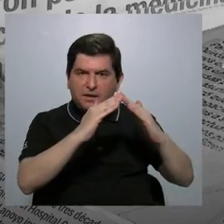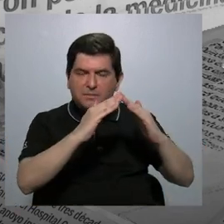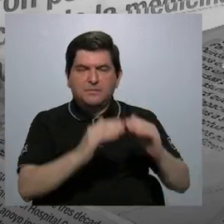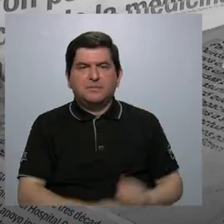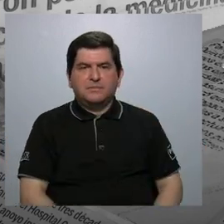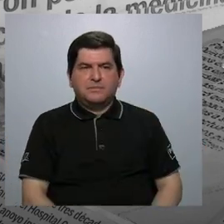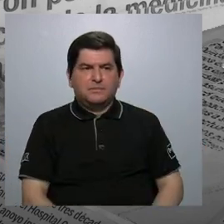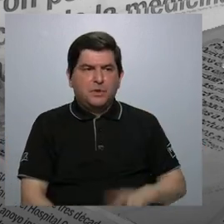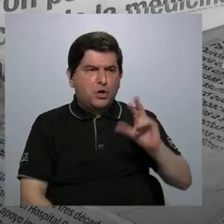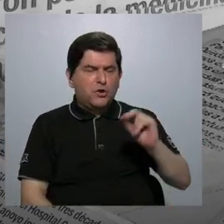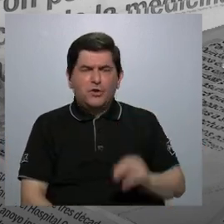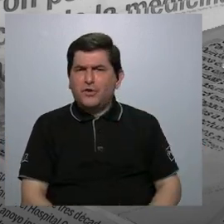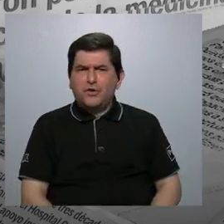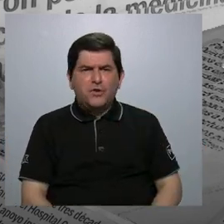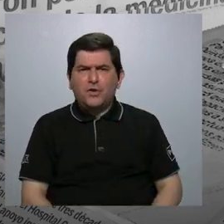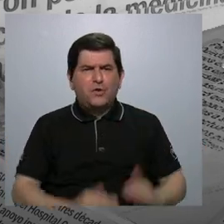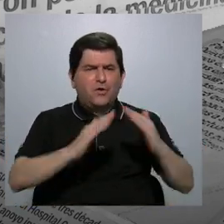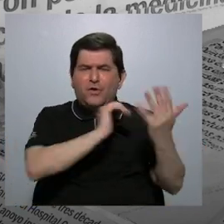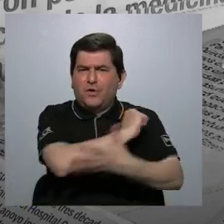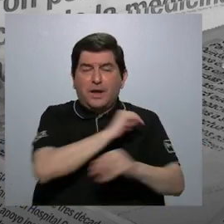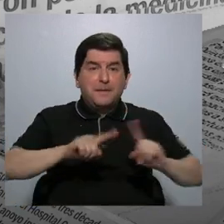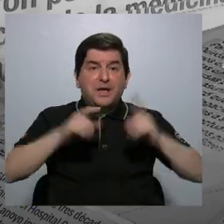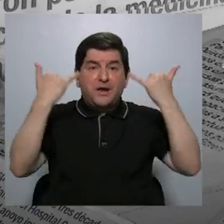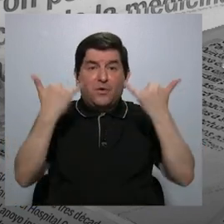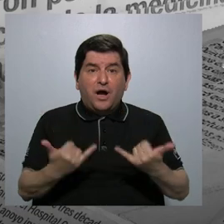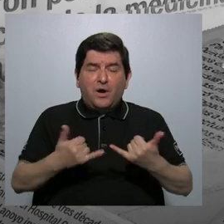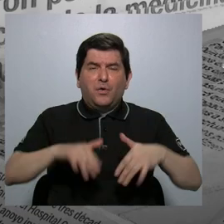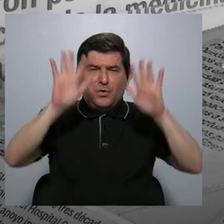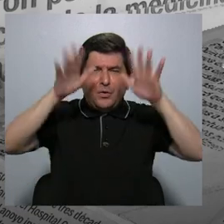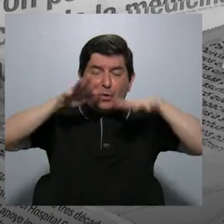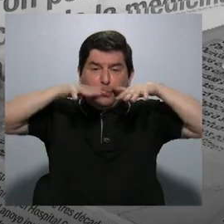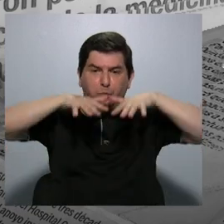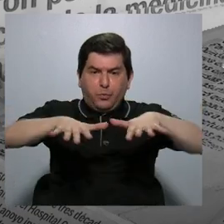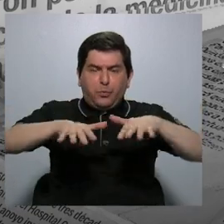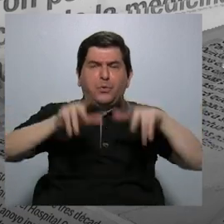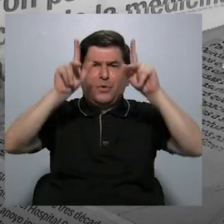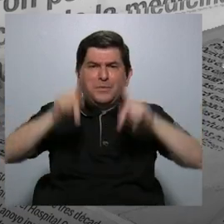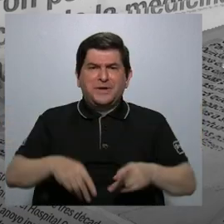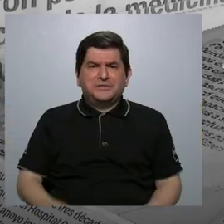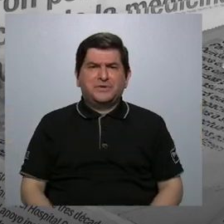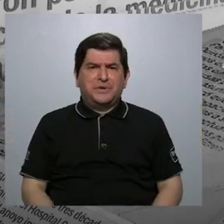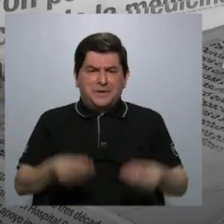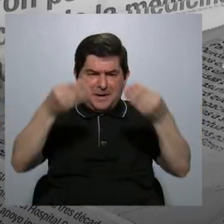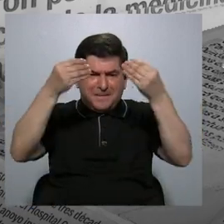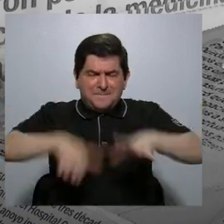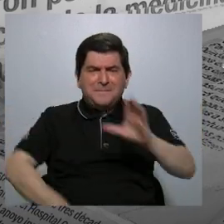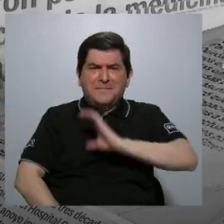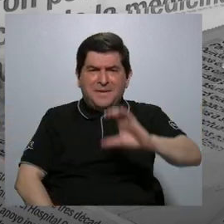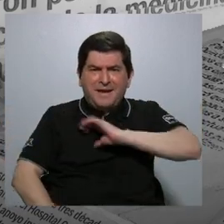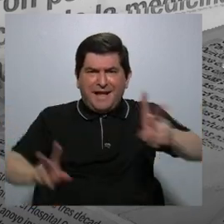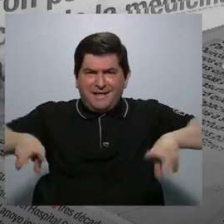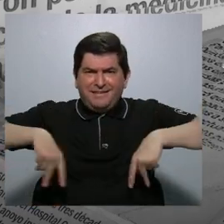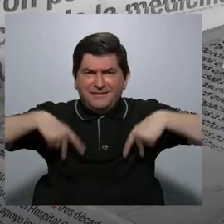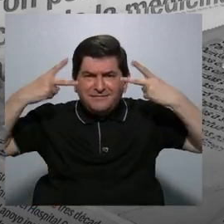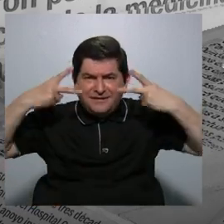eran precarios y se están inundando, las personas están perdiendo su calidad de vida